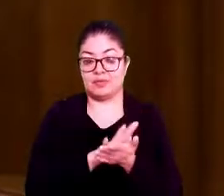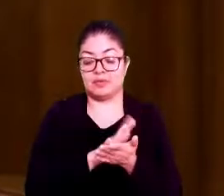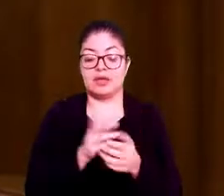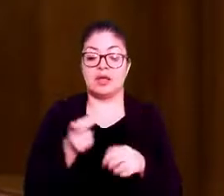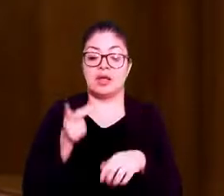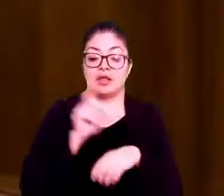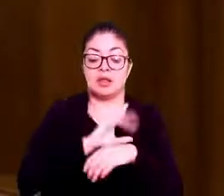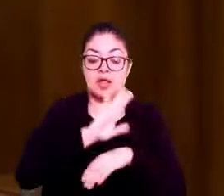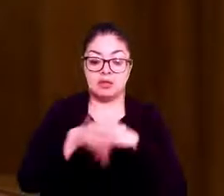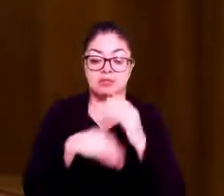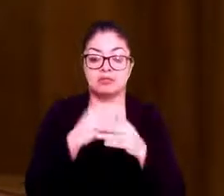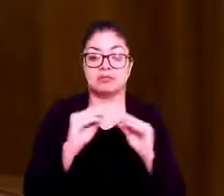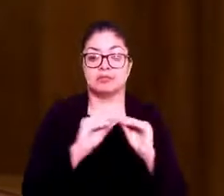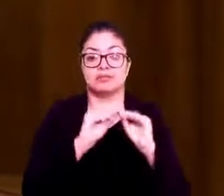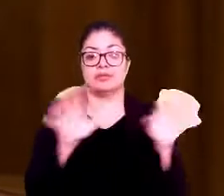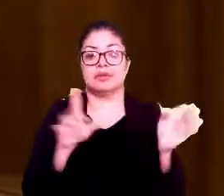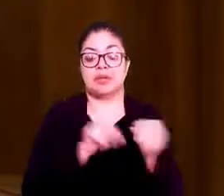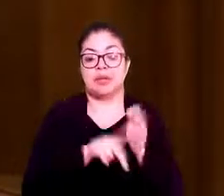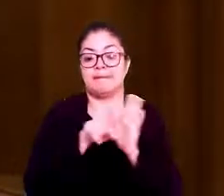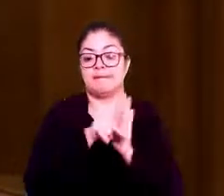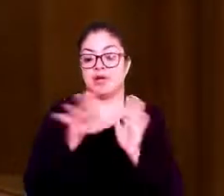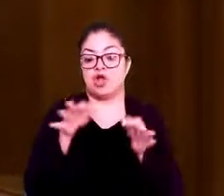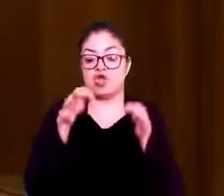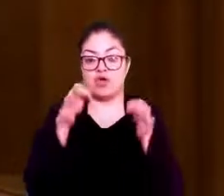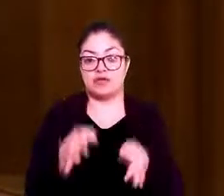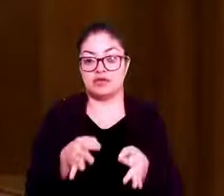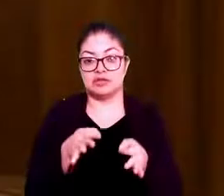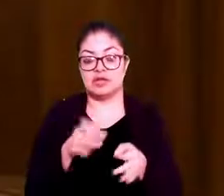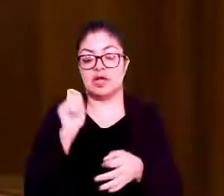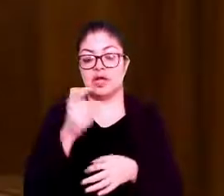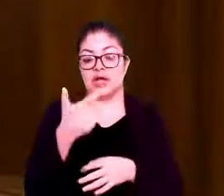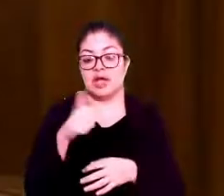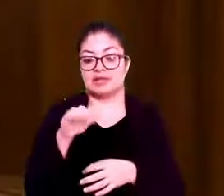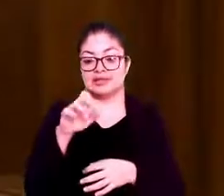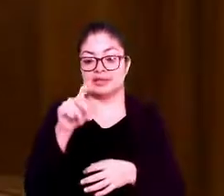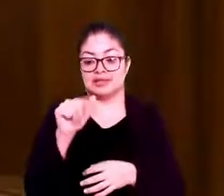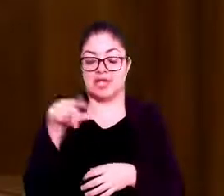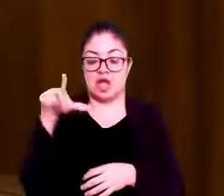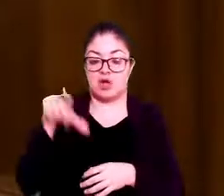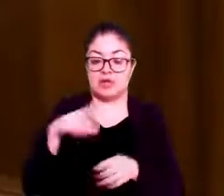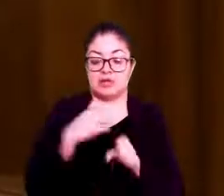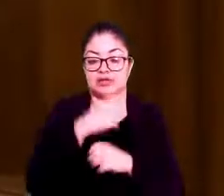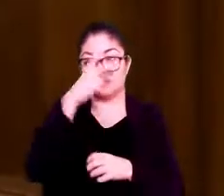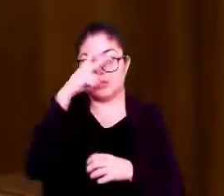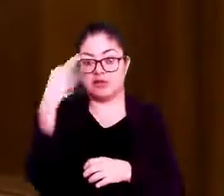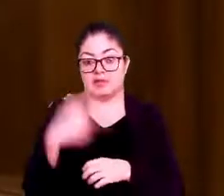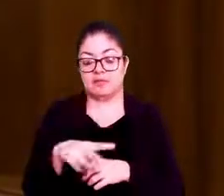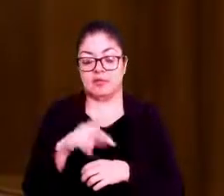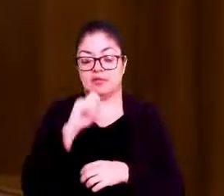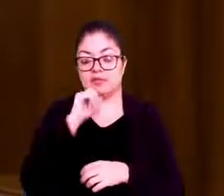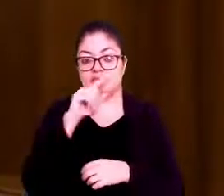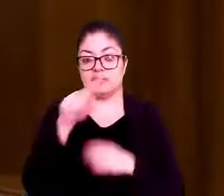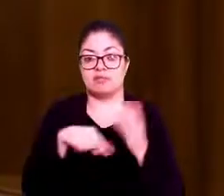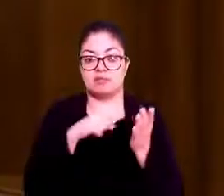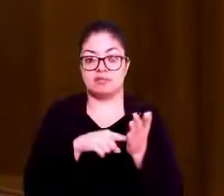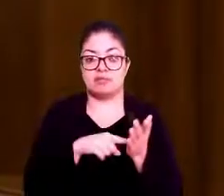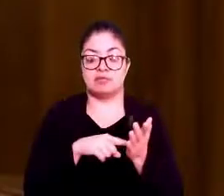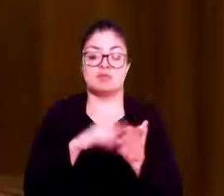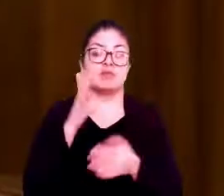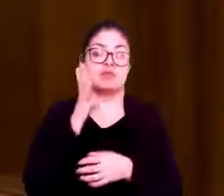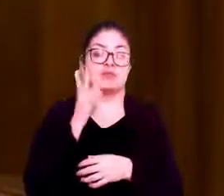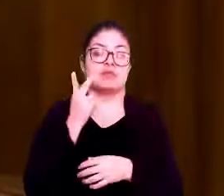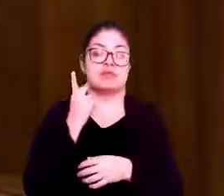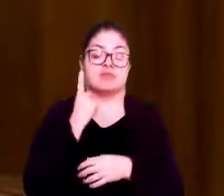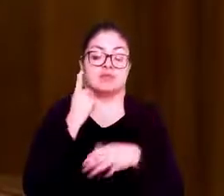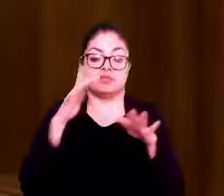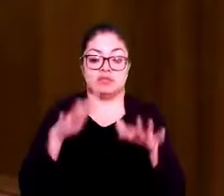día siguiente de su publicación en el periódico oficial Gaceta del Gobierno del Estado de México, dado en el Palacio del Poder